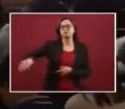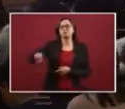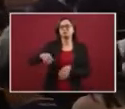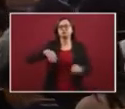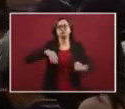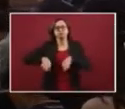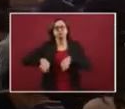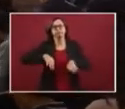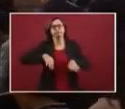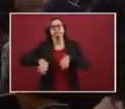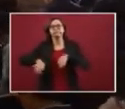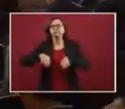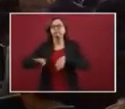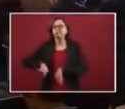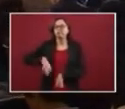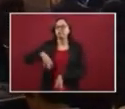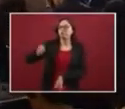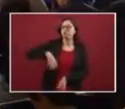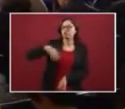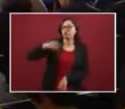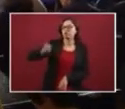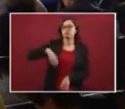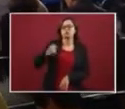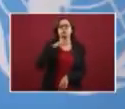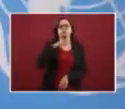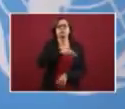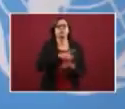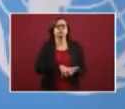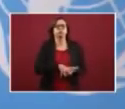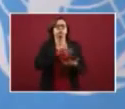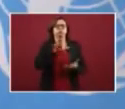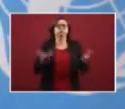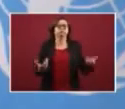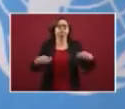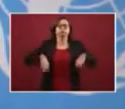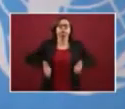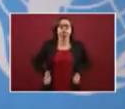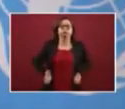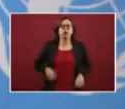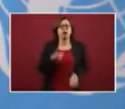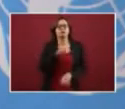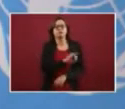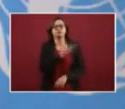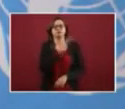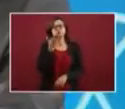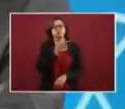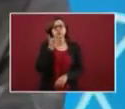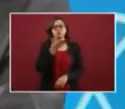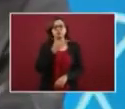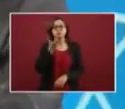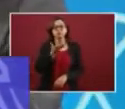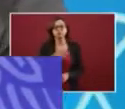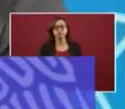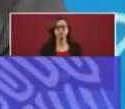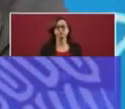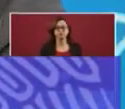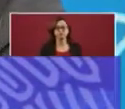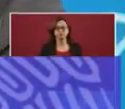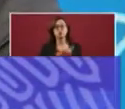los proletarios, y que así se va acumulando el capital. Y esto es lo que